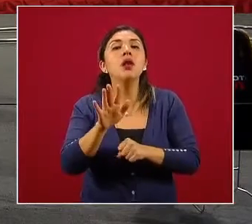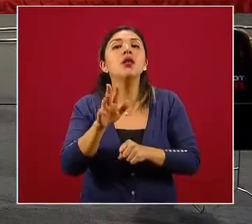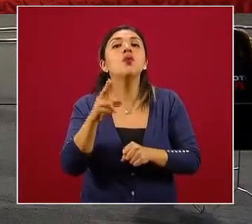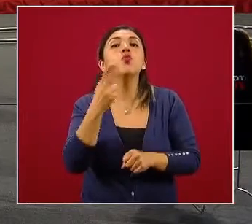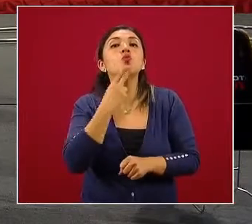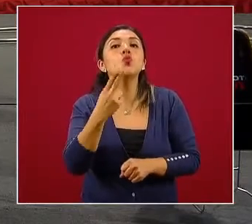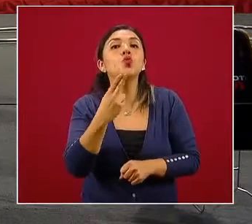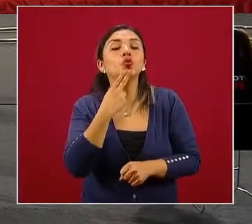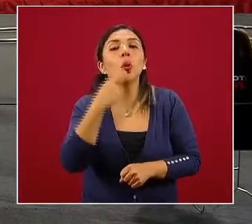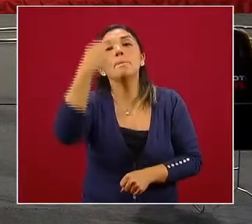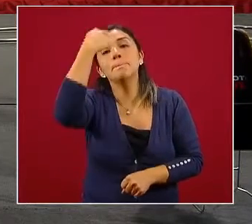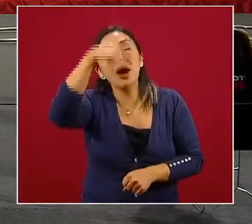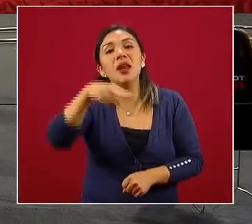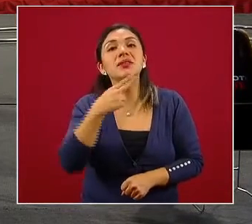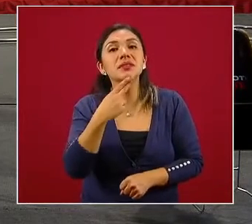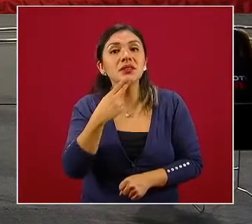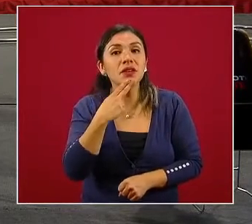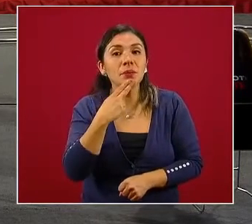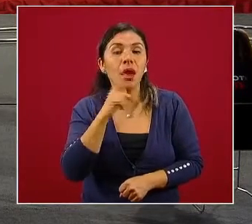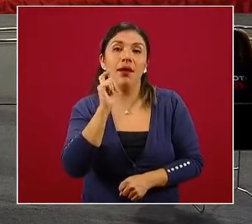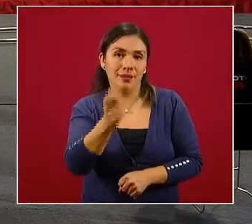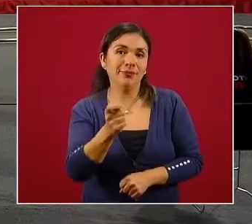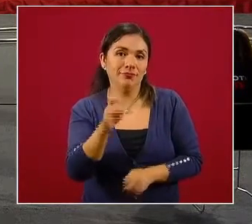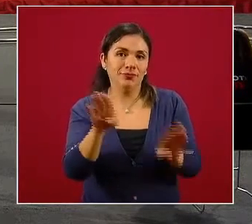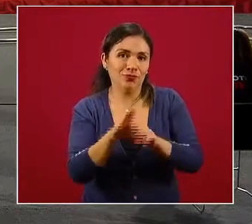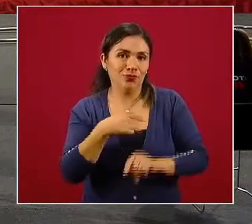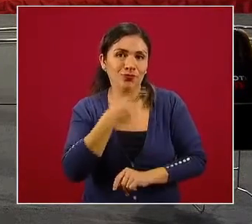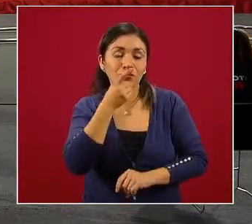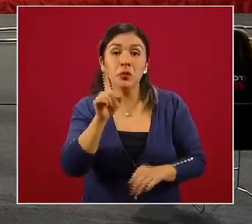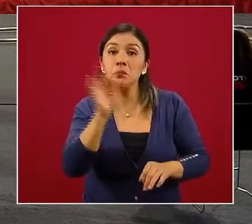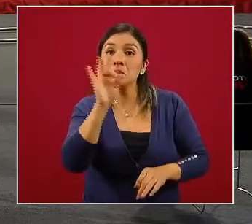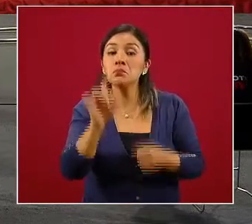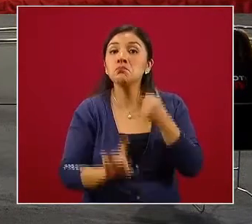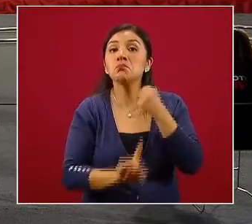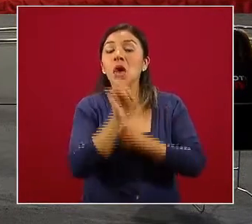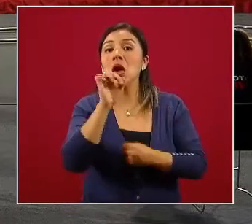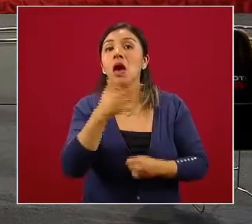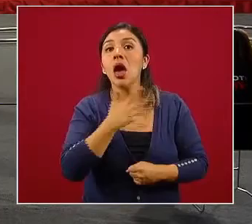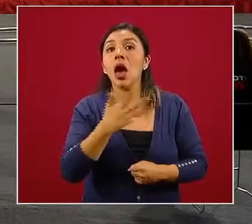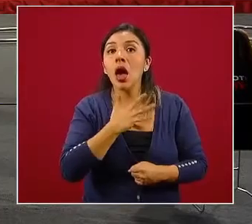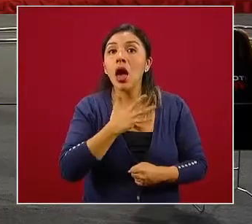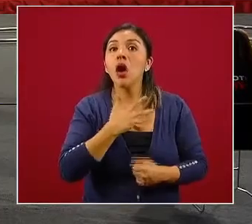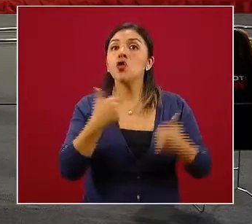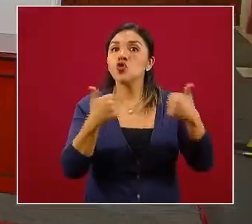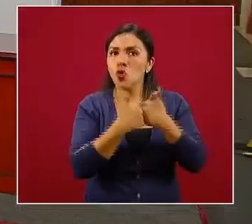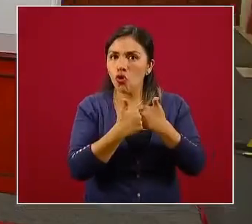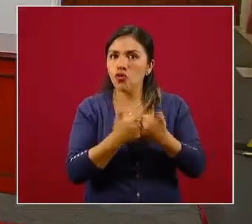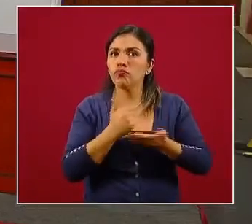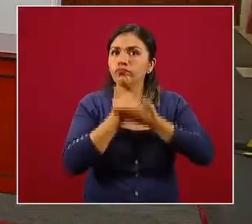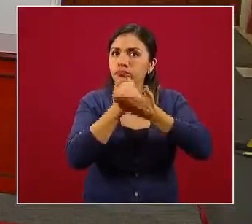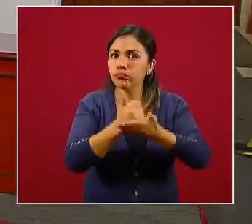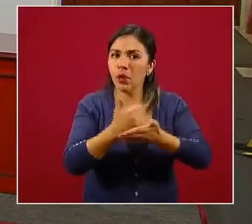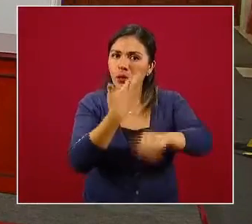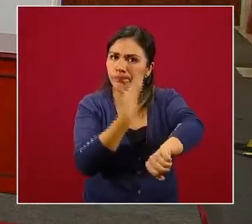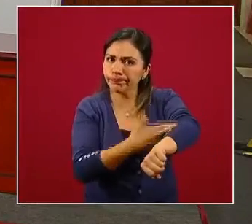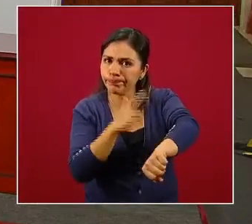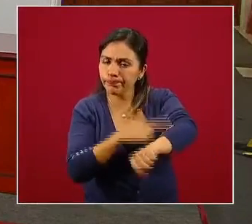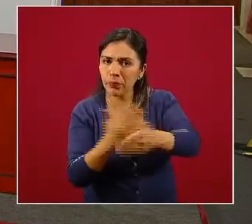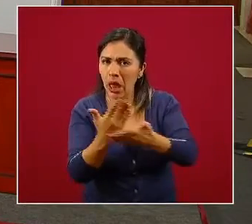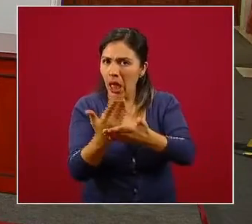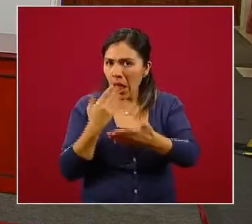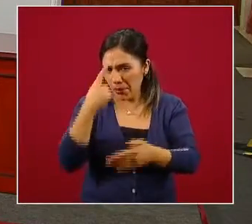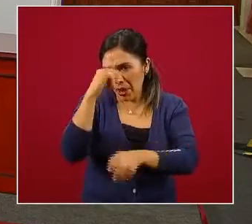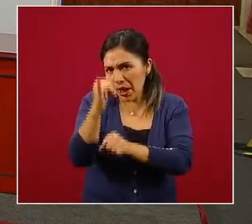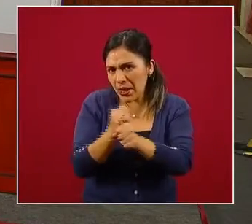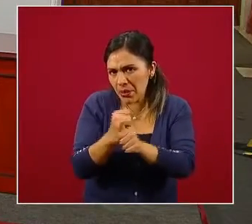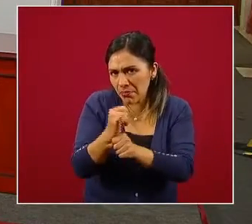uso, y los límites de uso son precisamente esto: situaciones en donde, con el soporte de un protocolo de